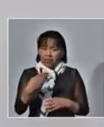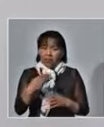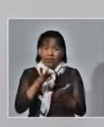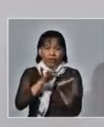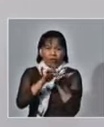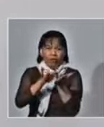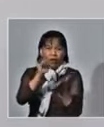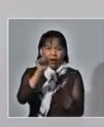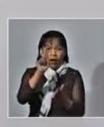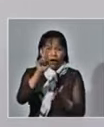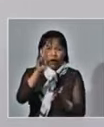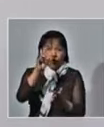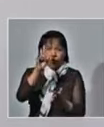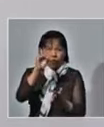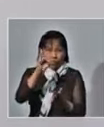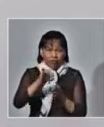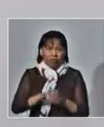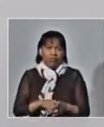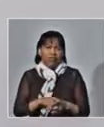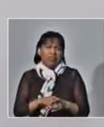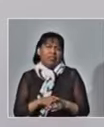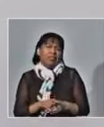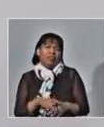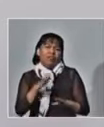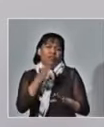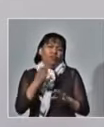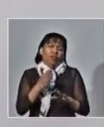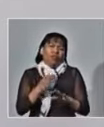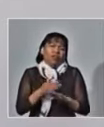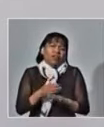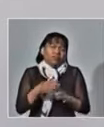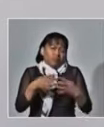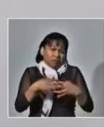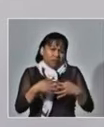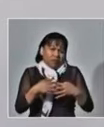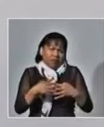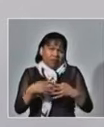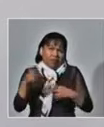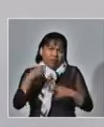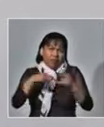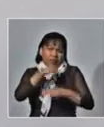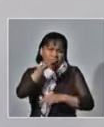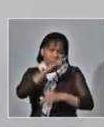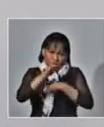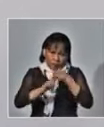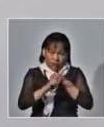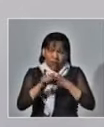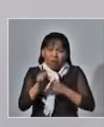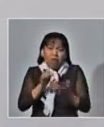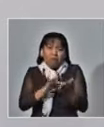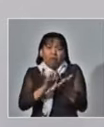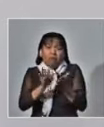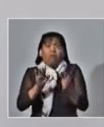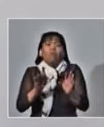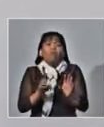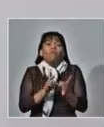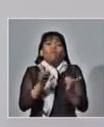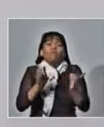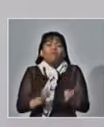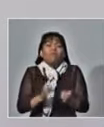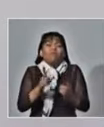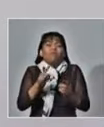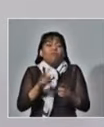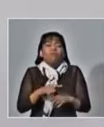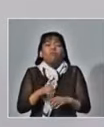y se apoyaron empresas extranjeras, pero ¿dónde quedan los poblanos que necesitan apoyo para crear las empresas y generar el